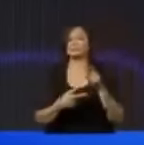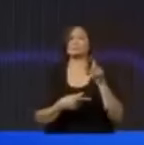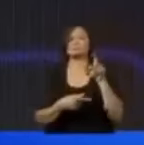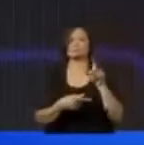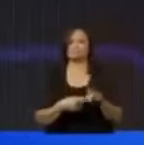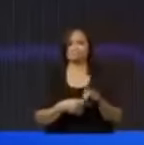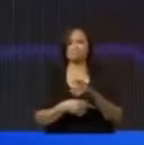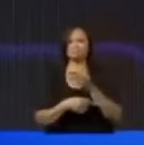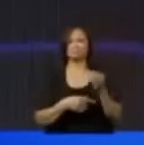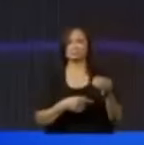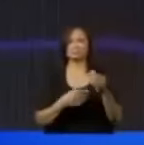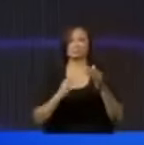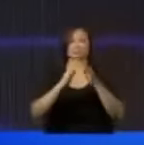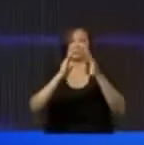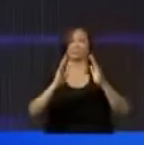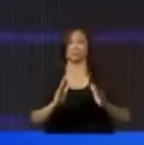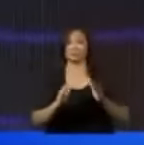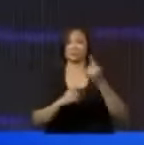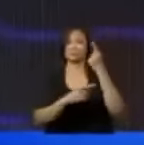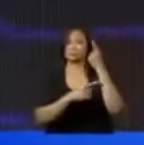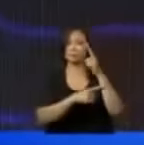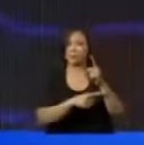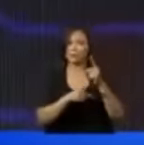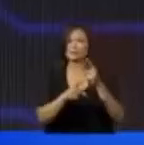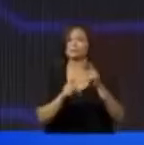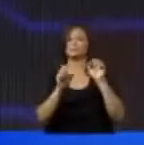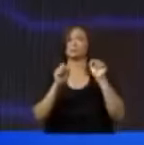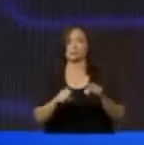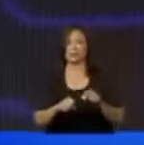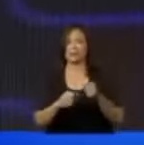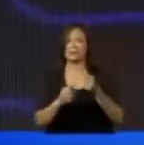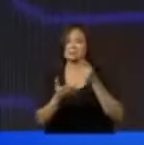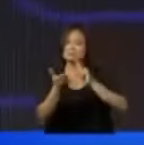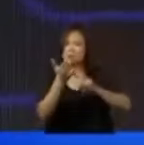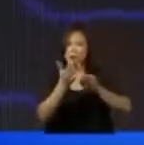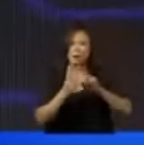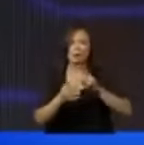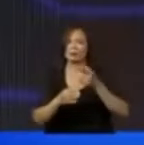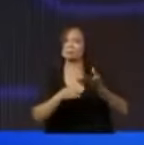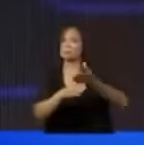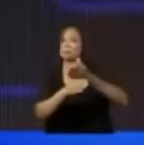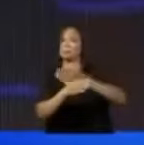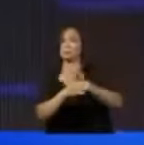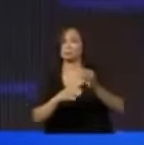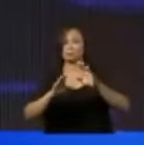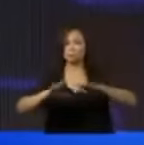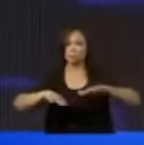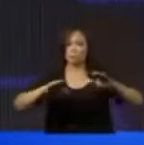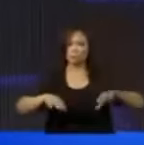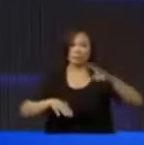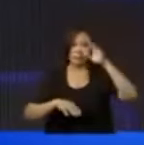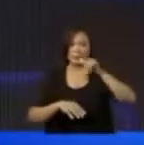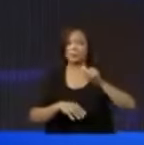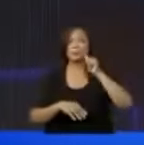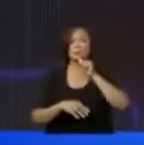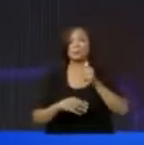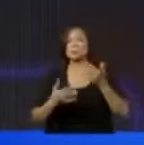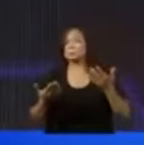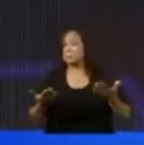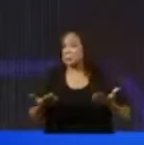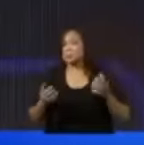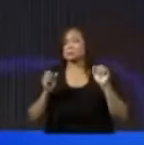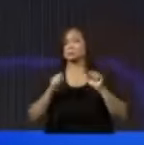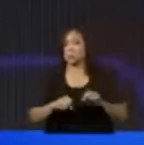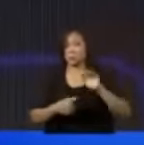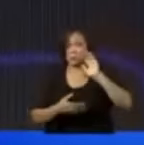habrá entonces una casa de acogida para poder darle seguimiento al desarrollo de los niños o niñas, los hijos que